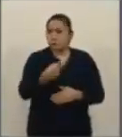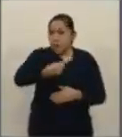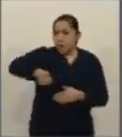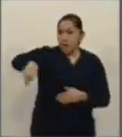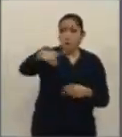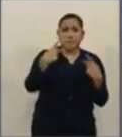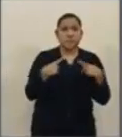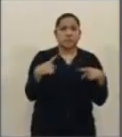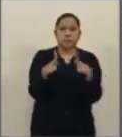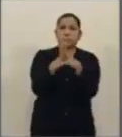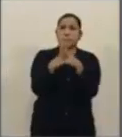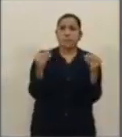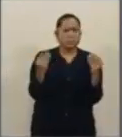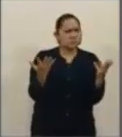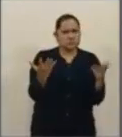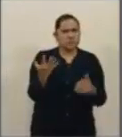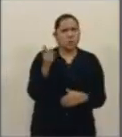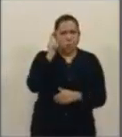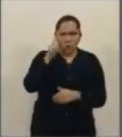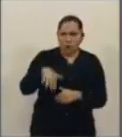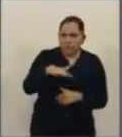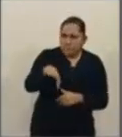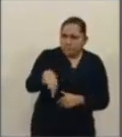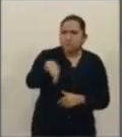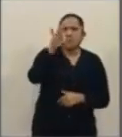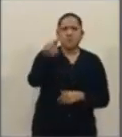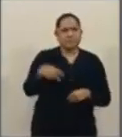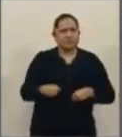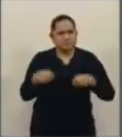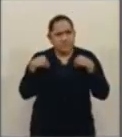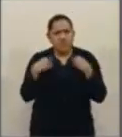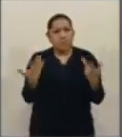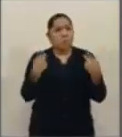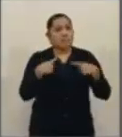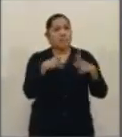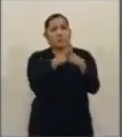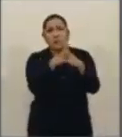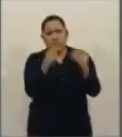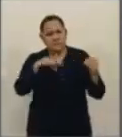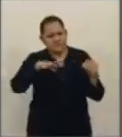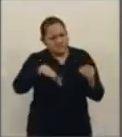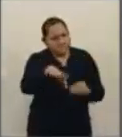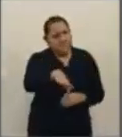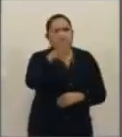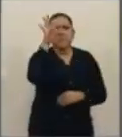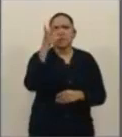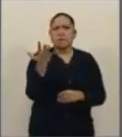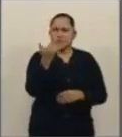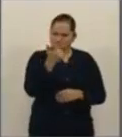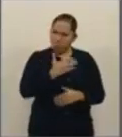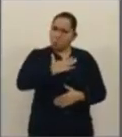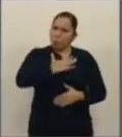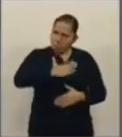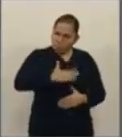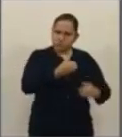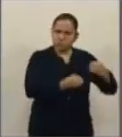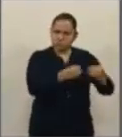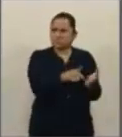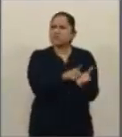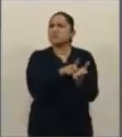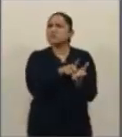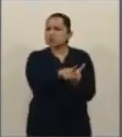familiares, recuperar a sus desaparecidos y el derecho a la justicia. La rendición de